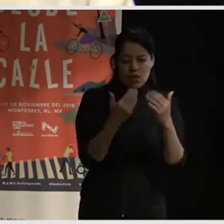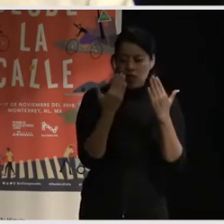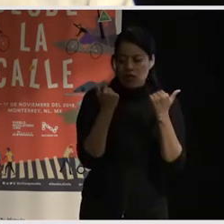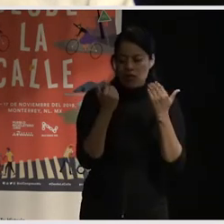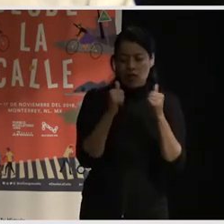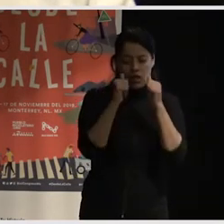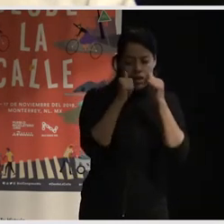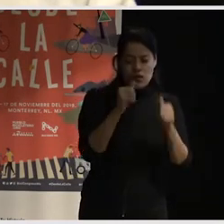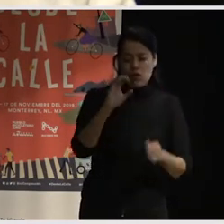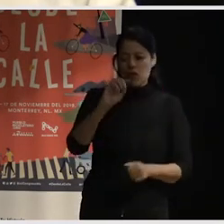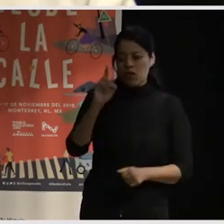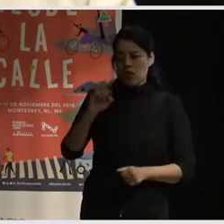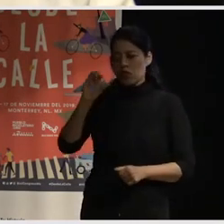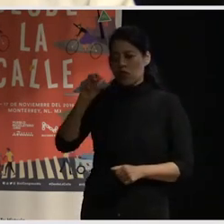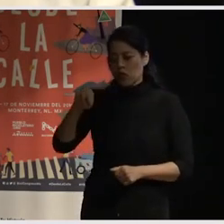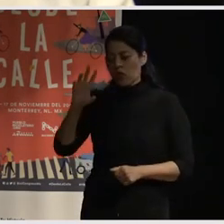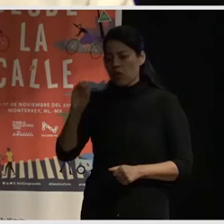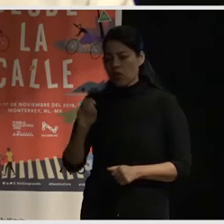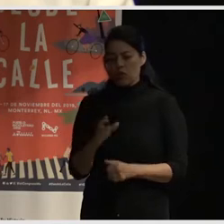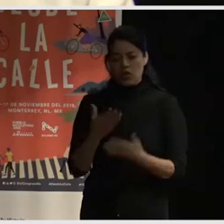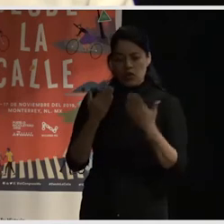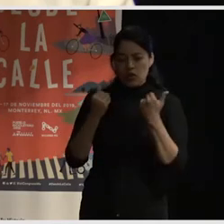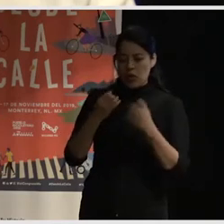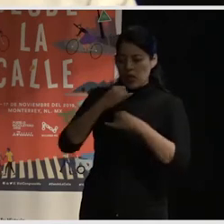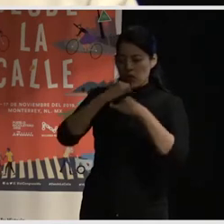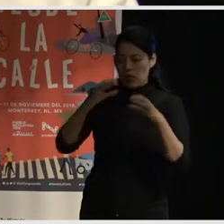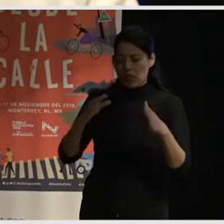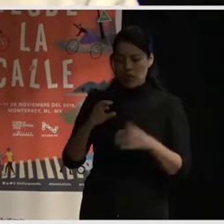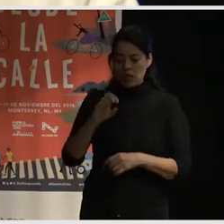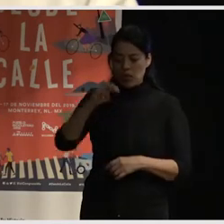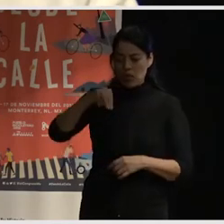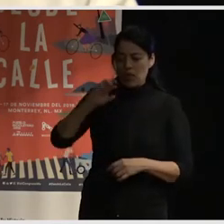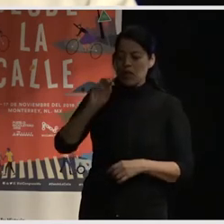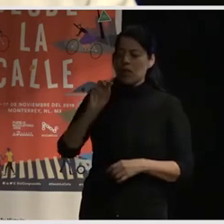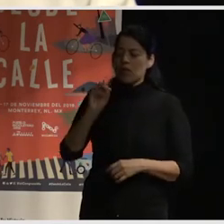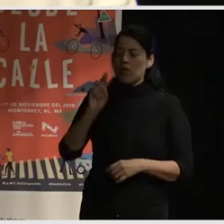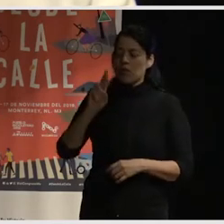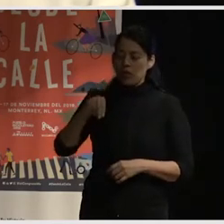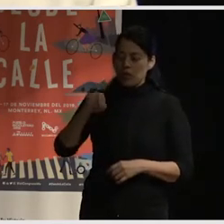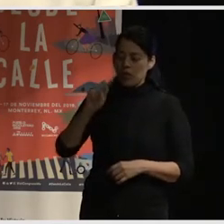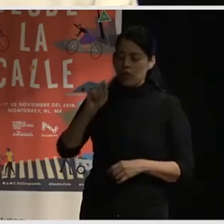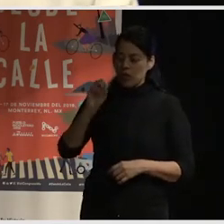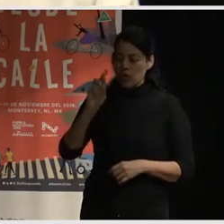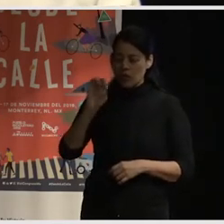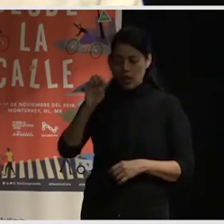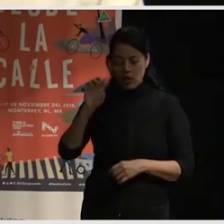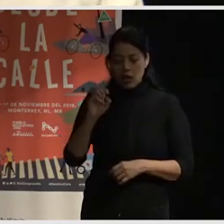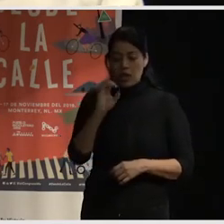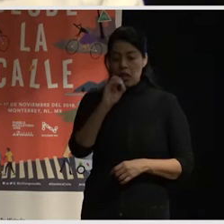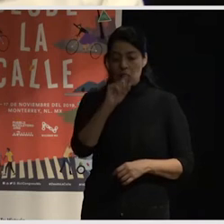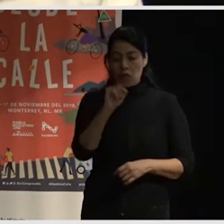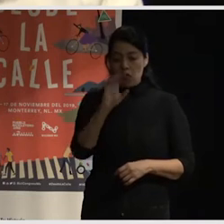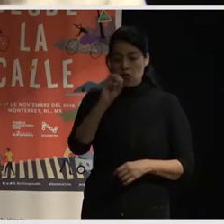que faltan datos en las estaciones de monitoreo y también es uno de los contaminantes más importantes y el 6% de